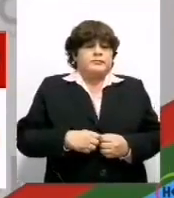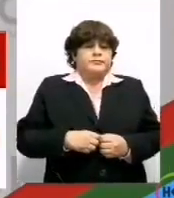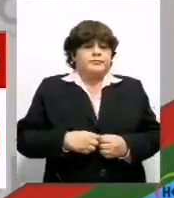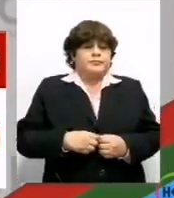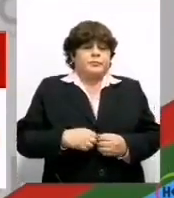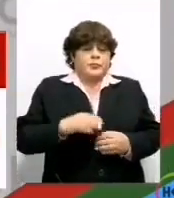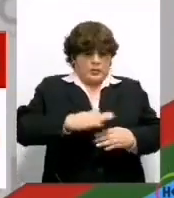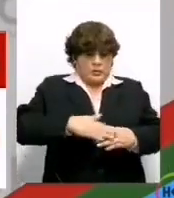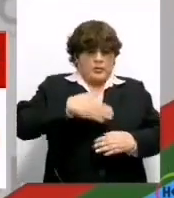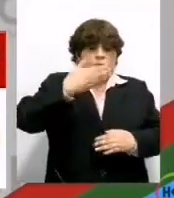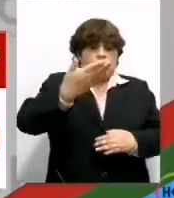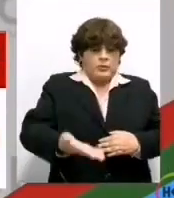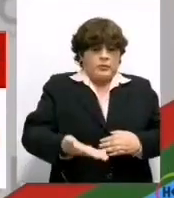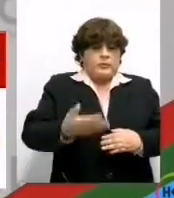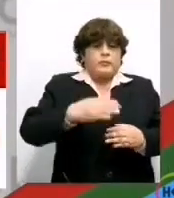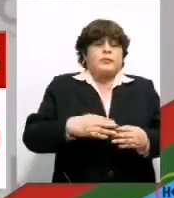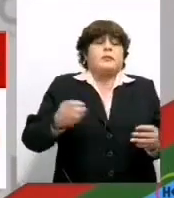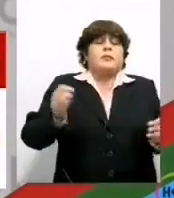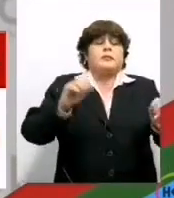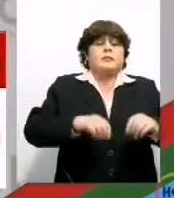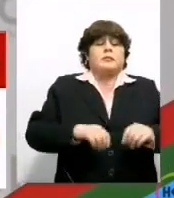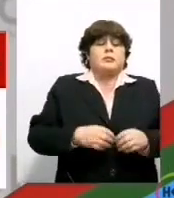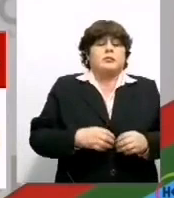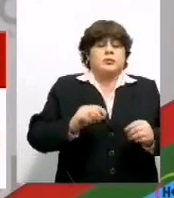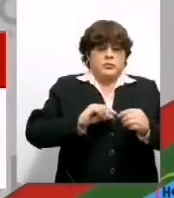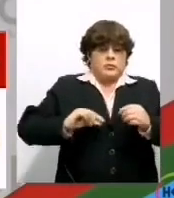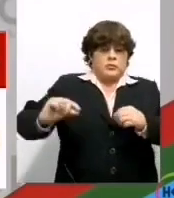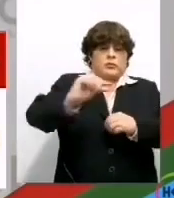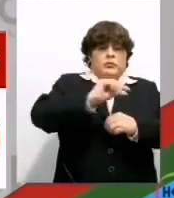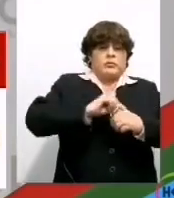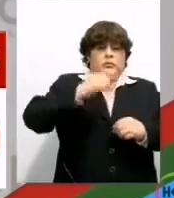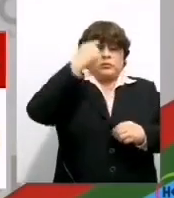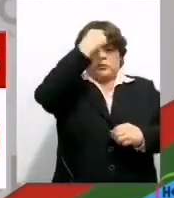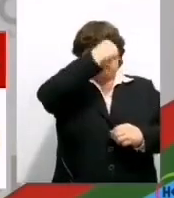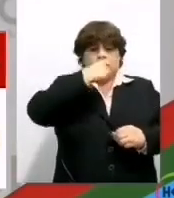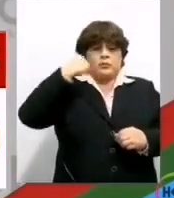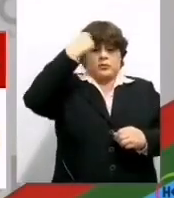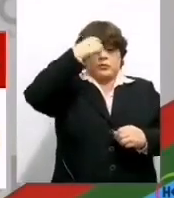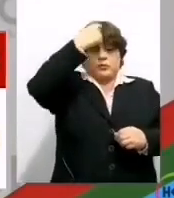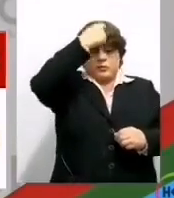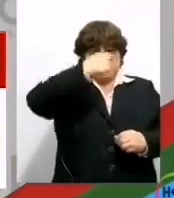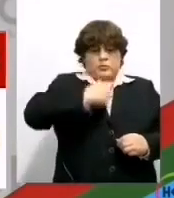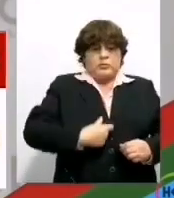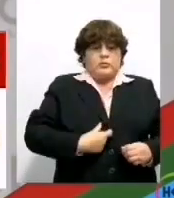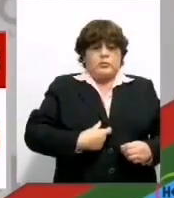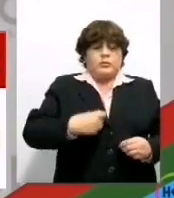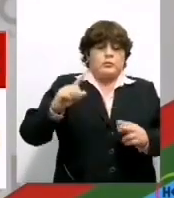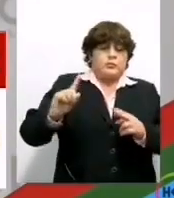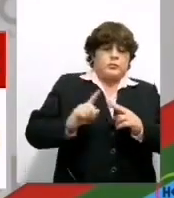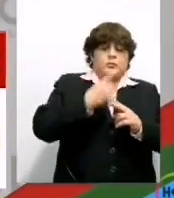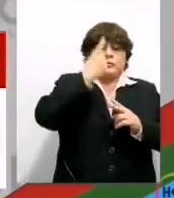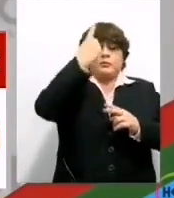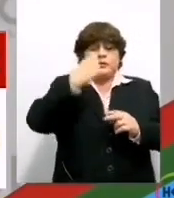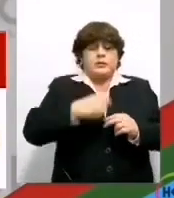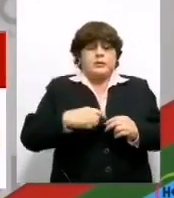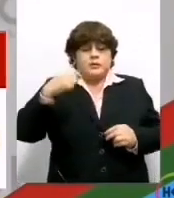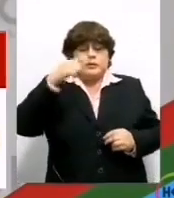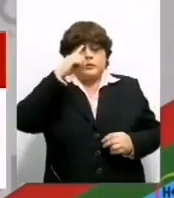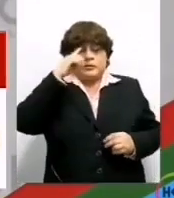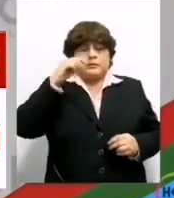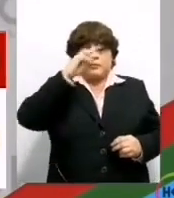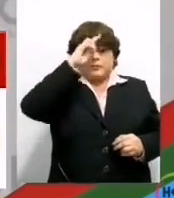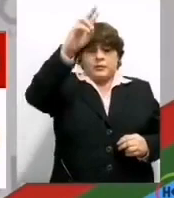luego vamos vamos a hacer un gobierno con rostro humano vamos a hacer la primera Región del Perú